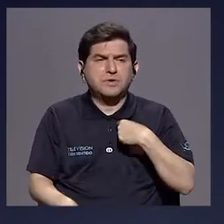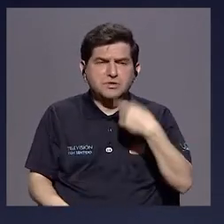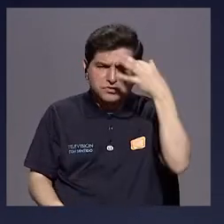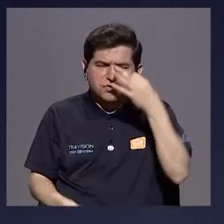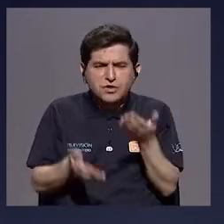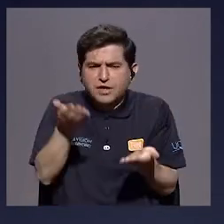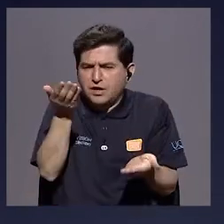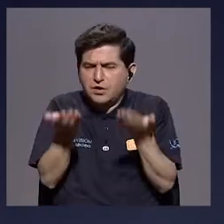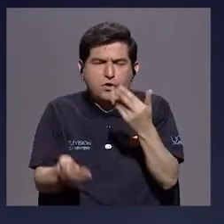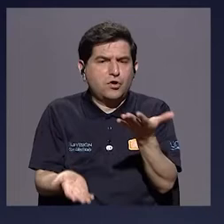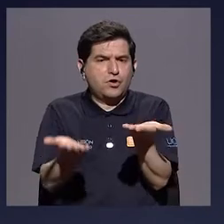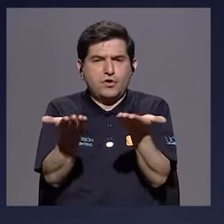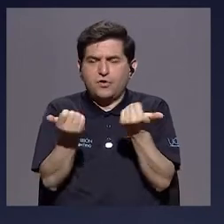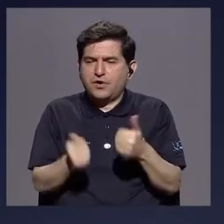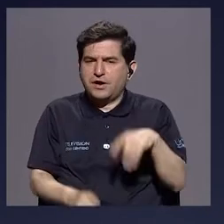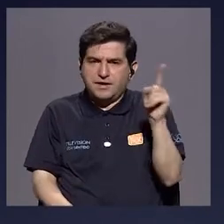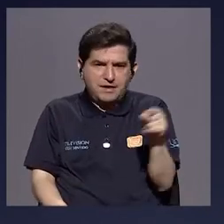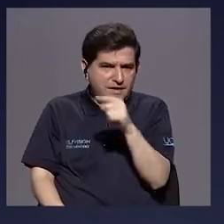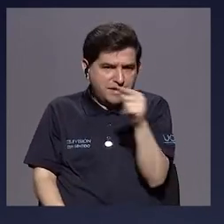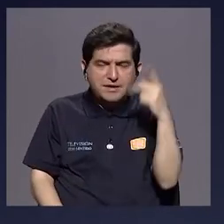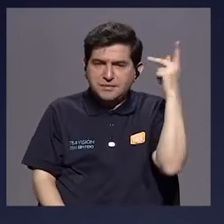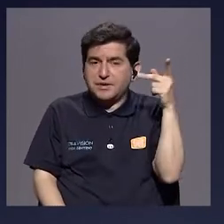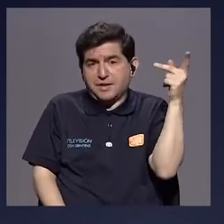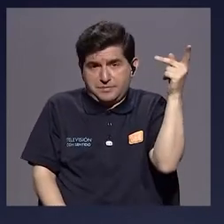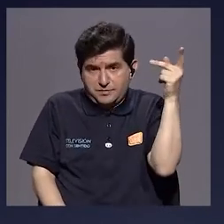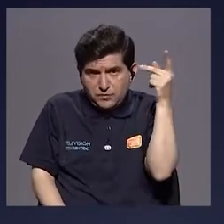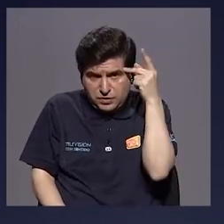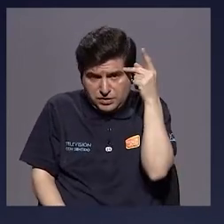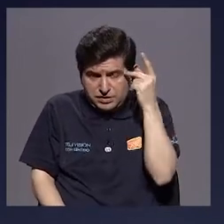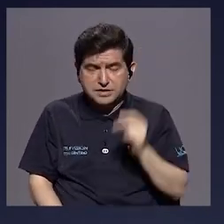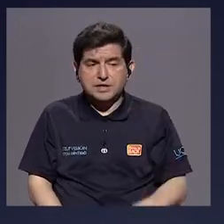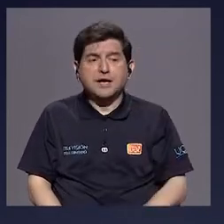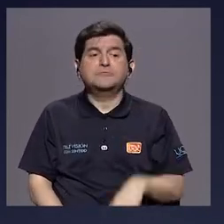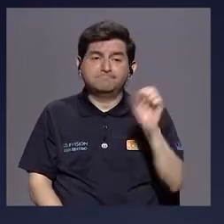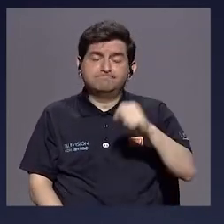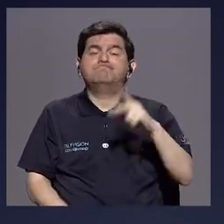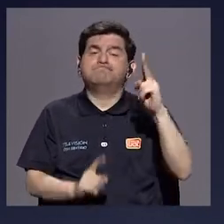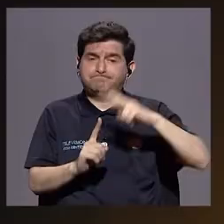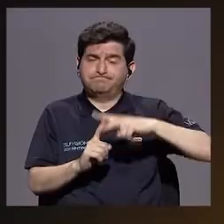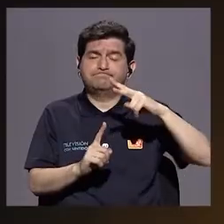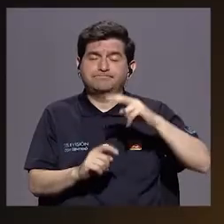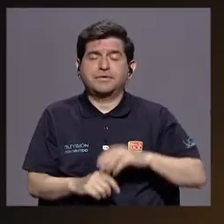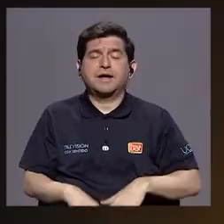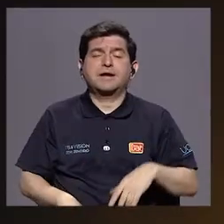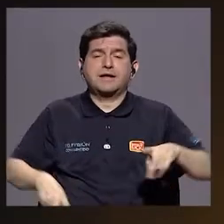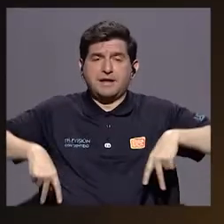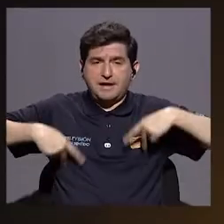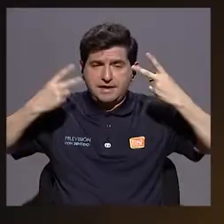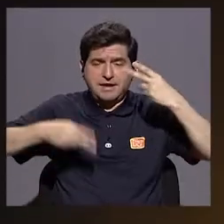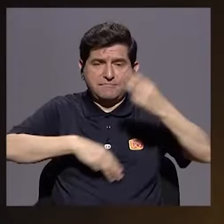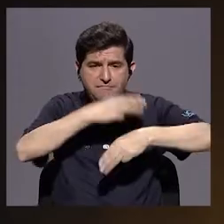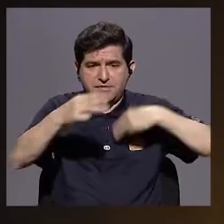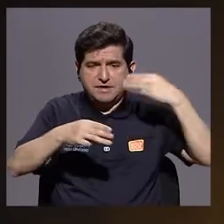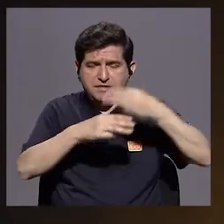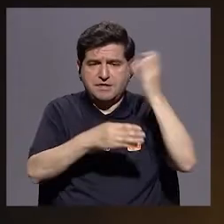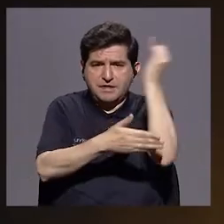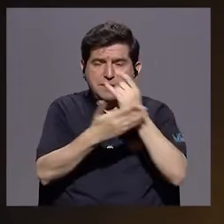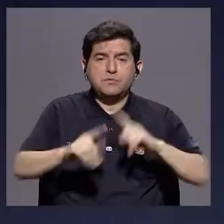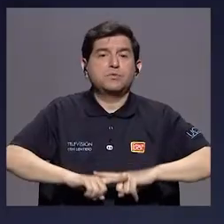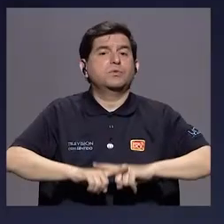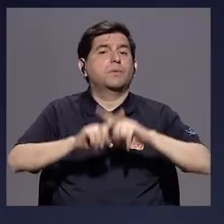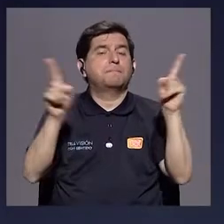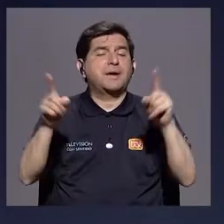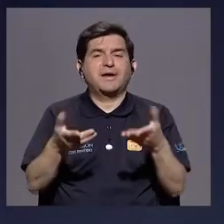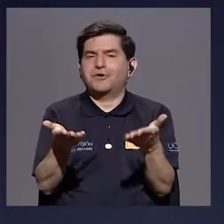muy bien de qué no quiere ignorar el hecho de que la política es muy presente en nuestras vidas y en el mundo artístico pero de que